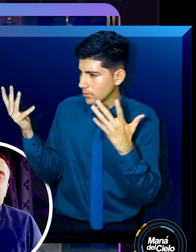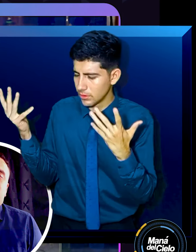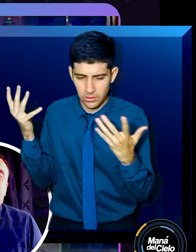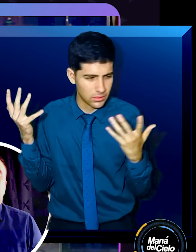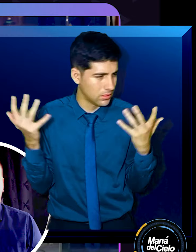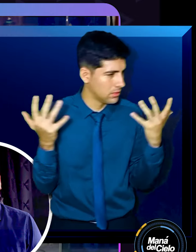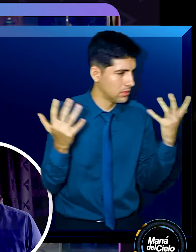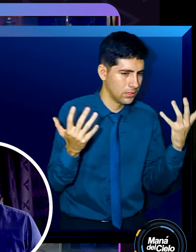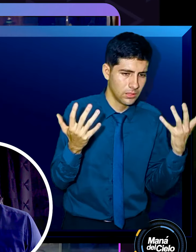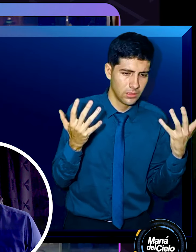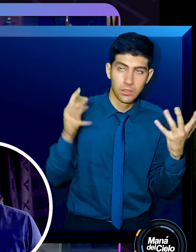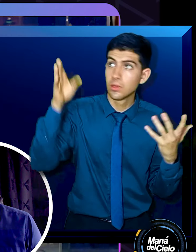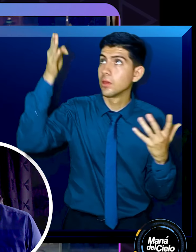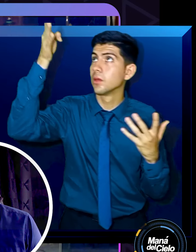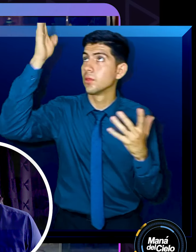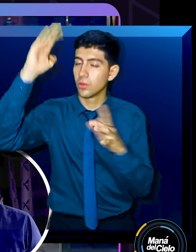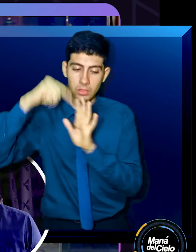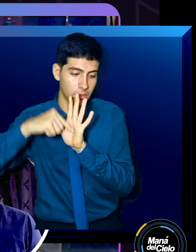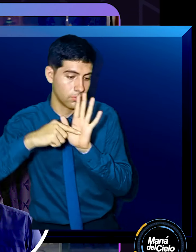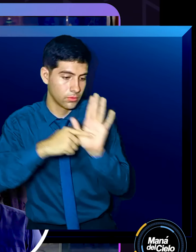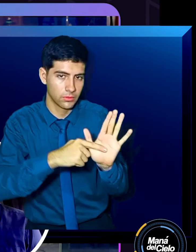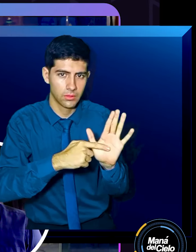está ofreciendo o que no lo reciben.